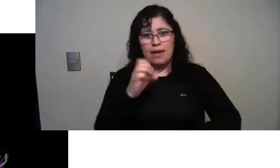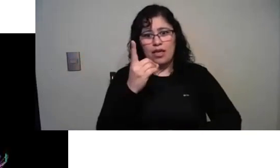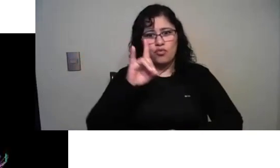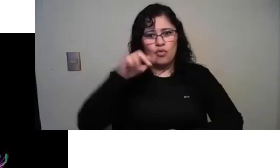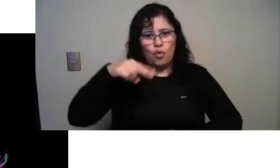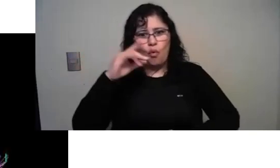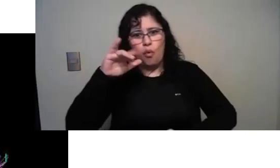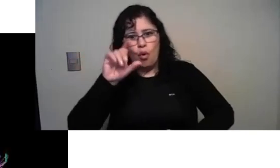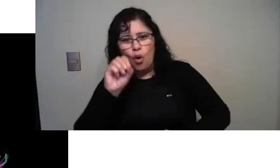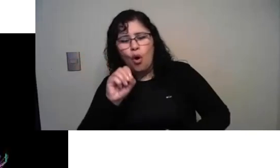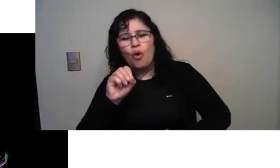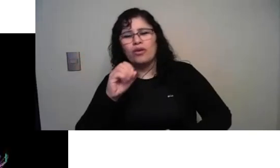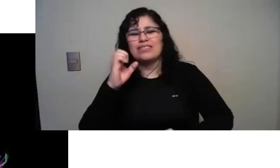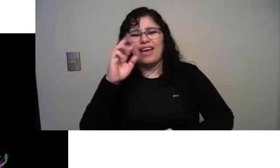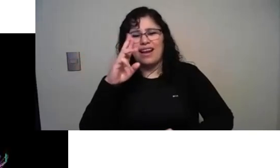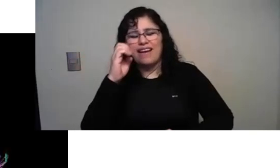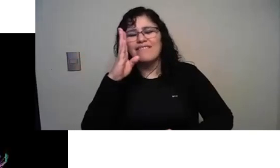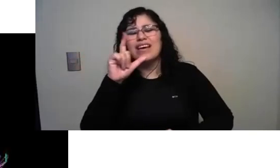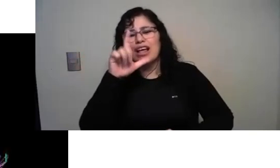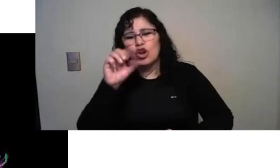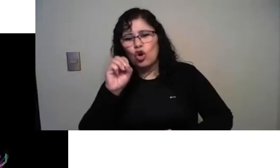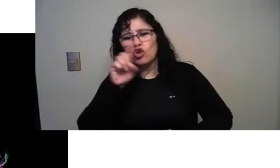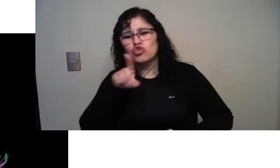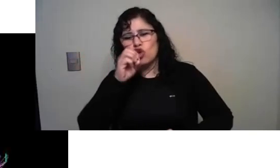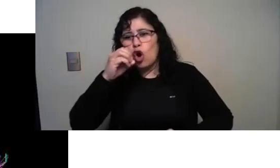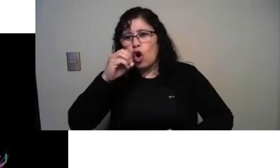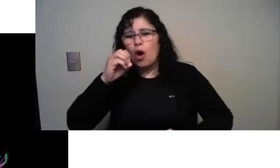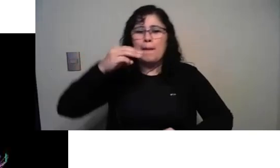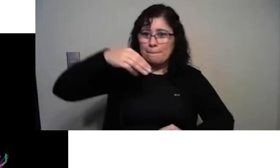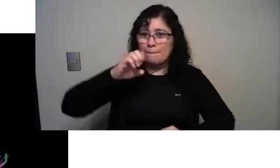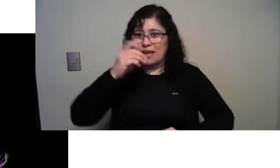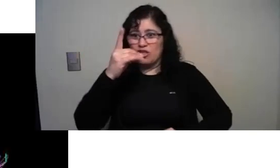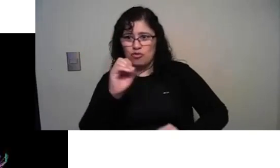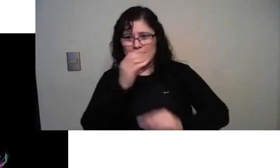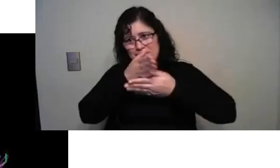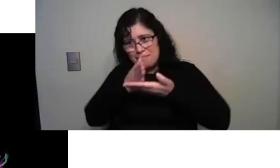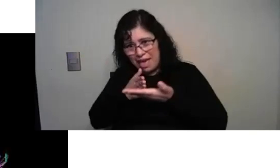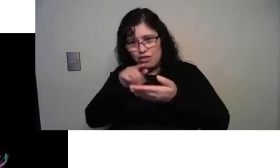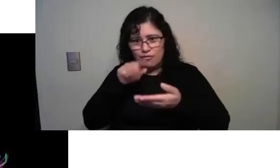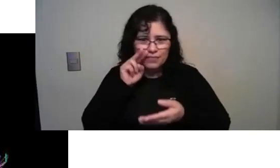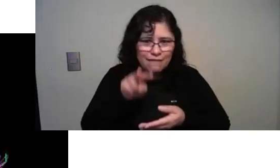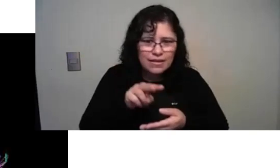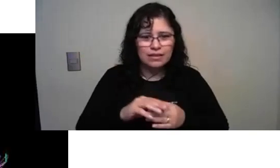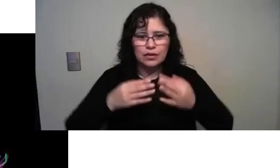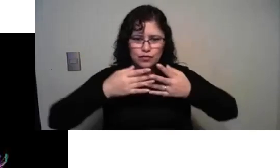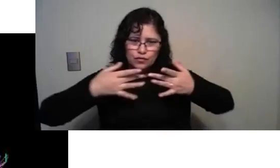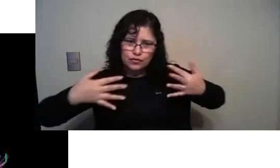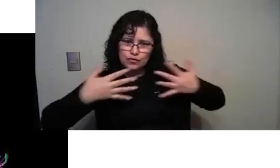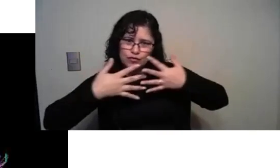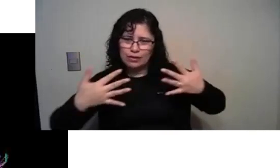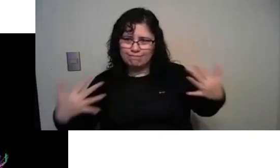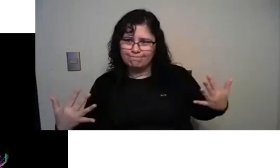que se observa ahí, ¿ya? El pedúnculo cerebeloso medio nos vamos a reconocer que son fibras que están